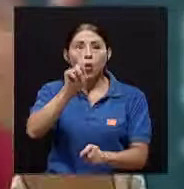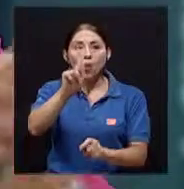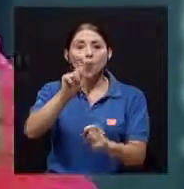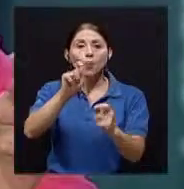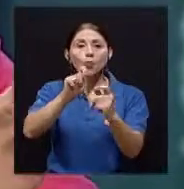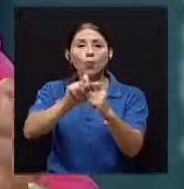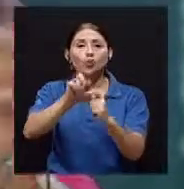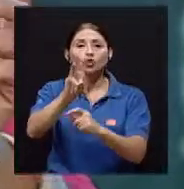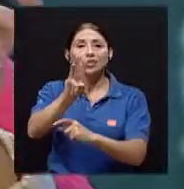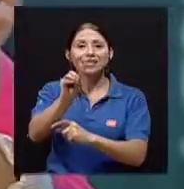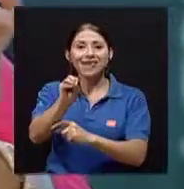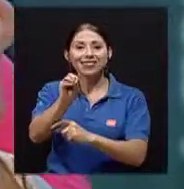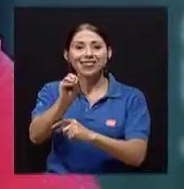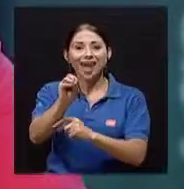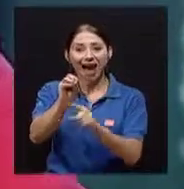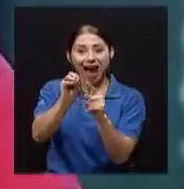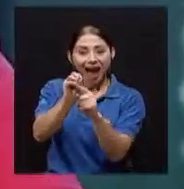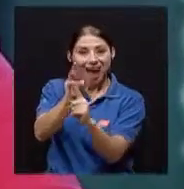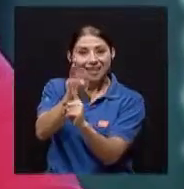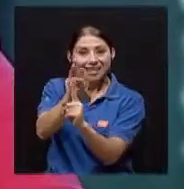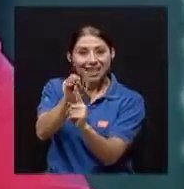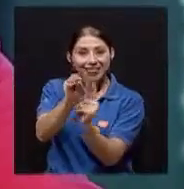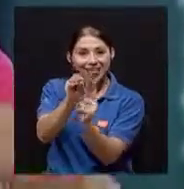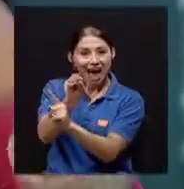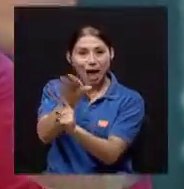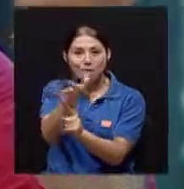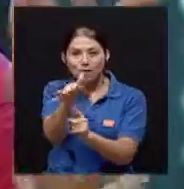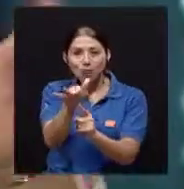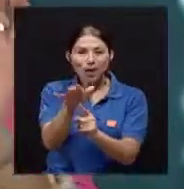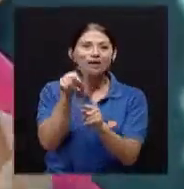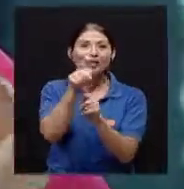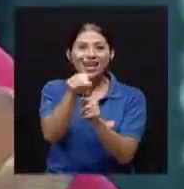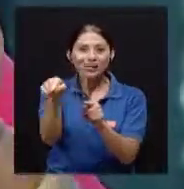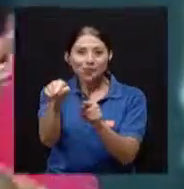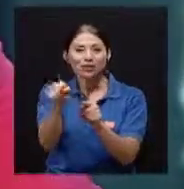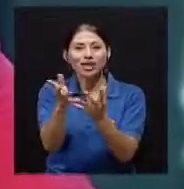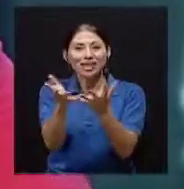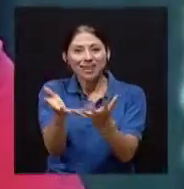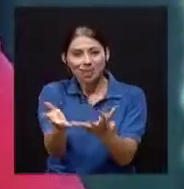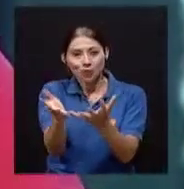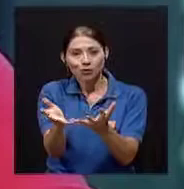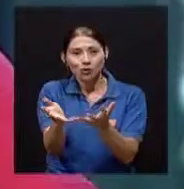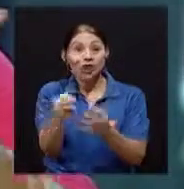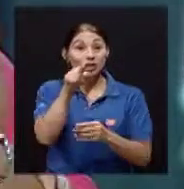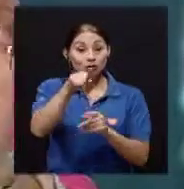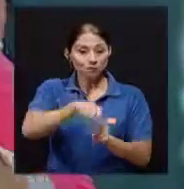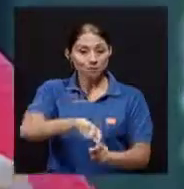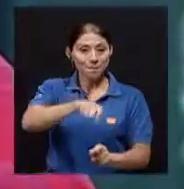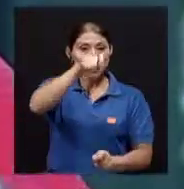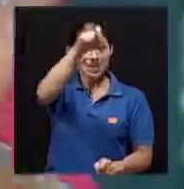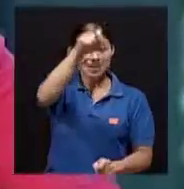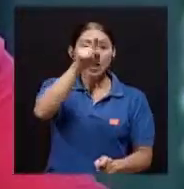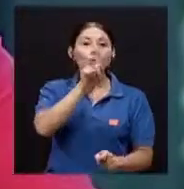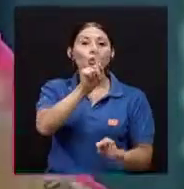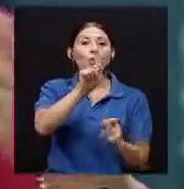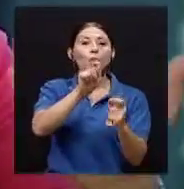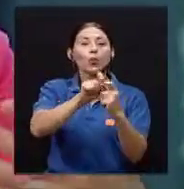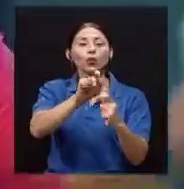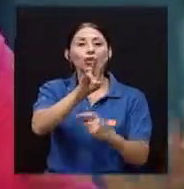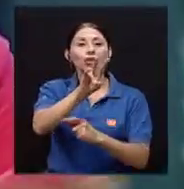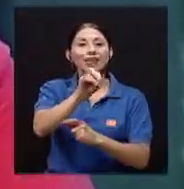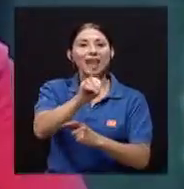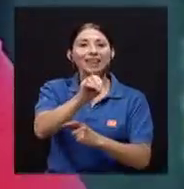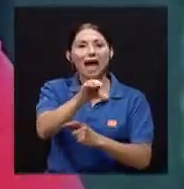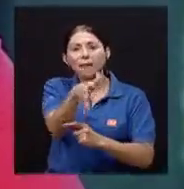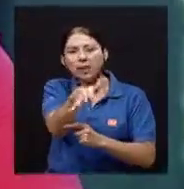últimos para adultos, ¿verdad? De los dos últimos dígitos de la talla, si usted mide 1,70 m, más o menos, digamos, por los 70 kilos para tener un